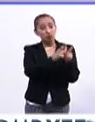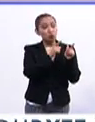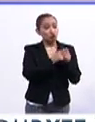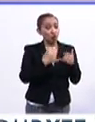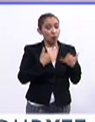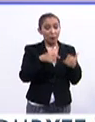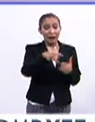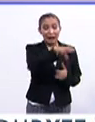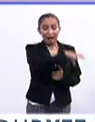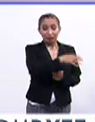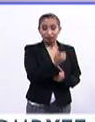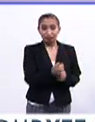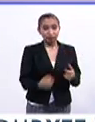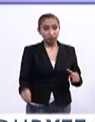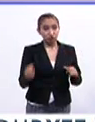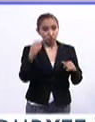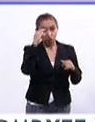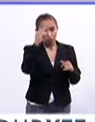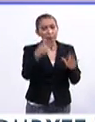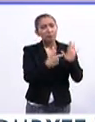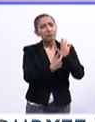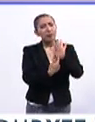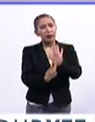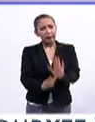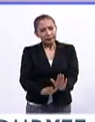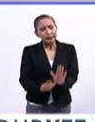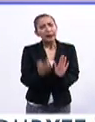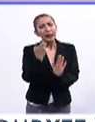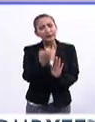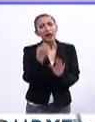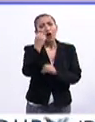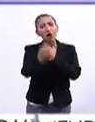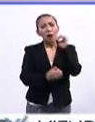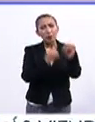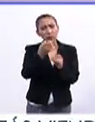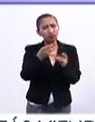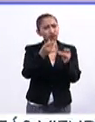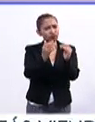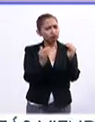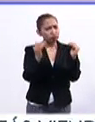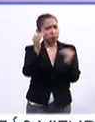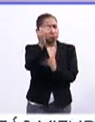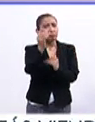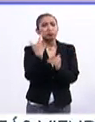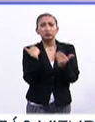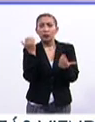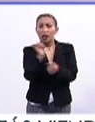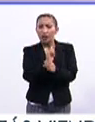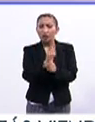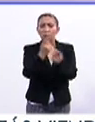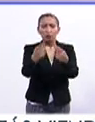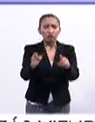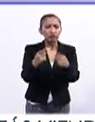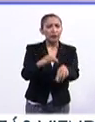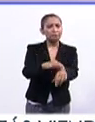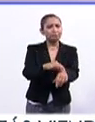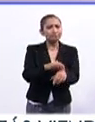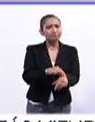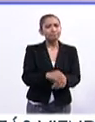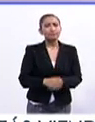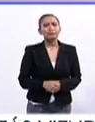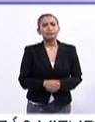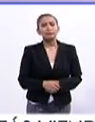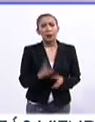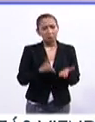muchachos destacados presentando este espectáculo de calidad actuación música en vivo